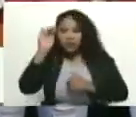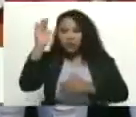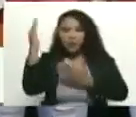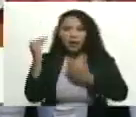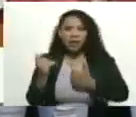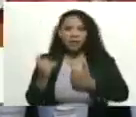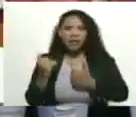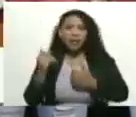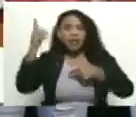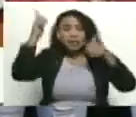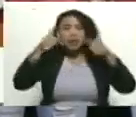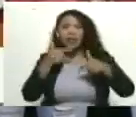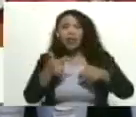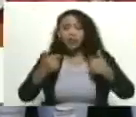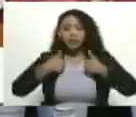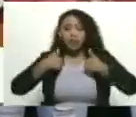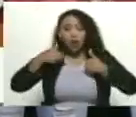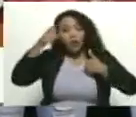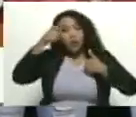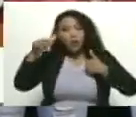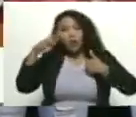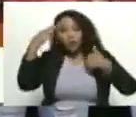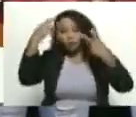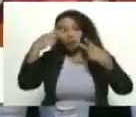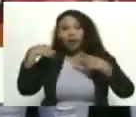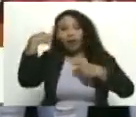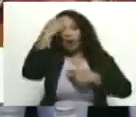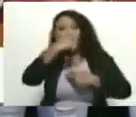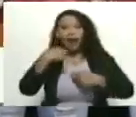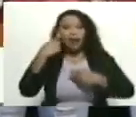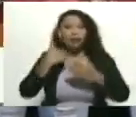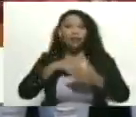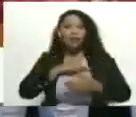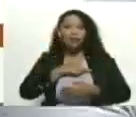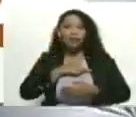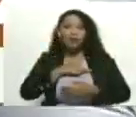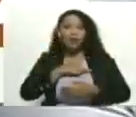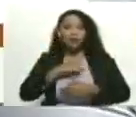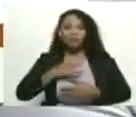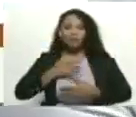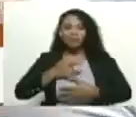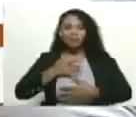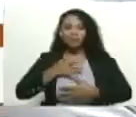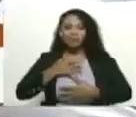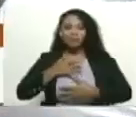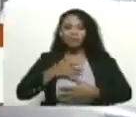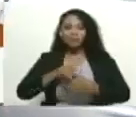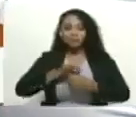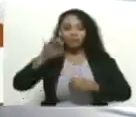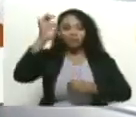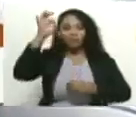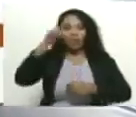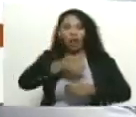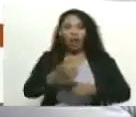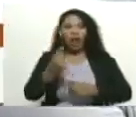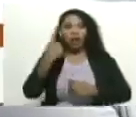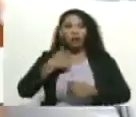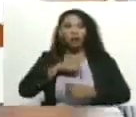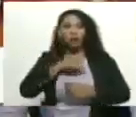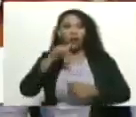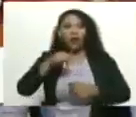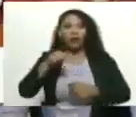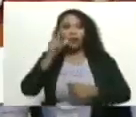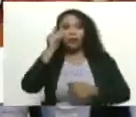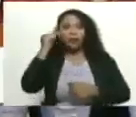yo, yo soy un pueblo, nos vio la cara de todos nosotros. Y se sintió en el alma de cada uno de nosotros, de nosotras. Y